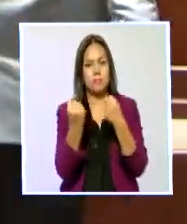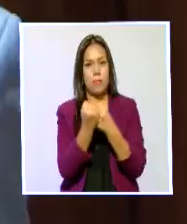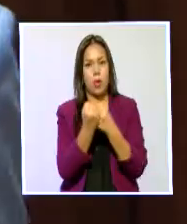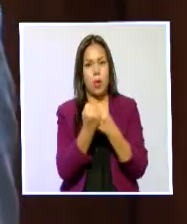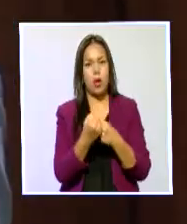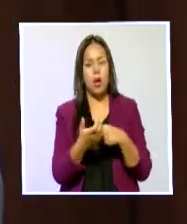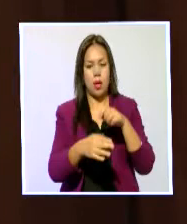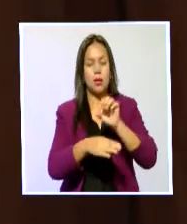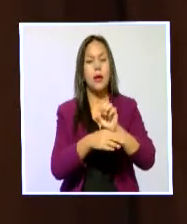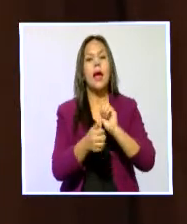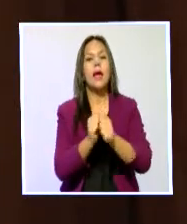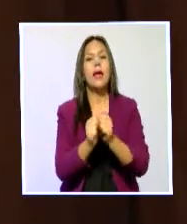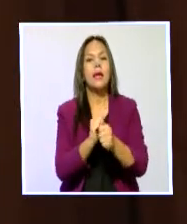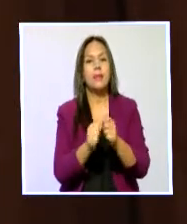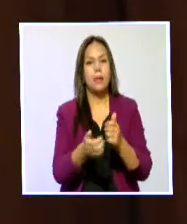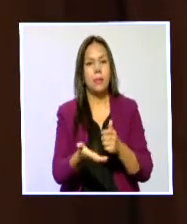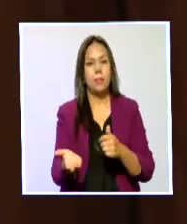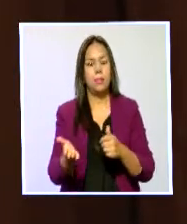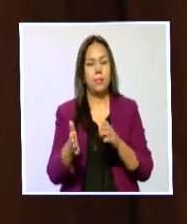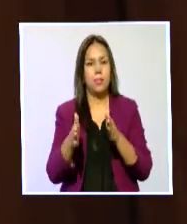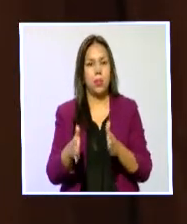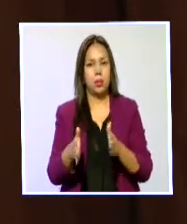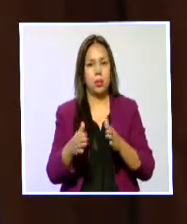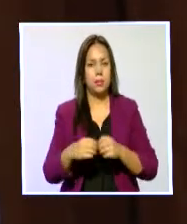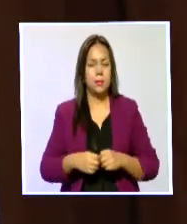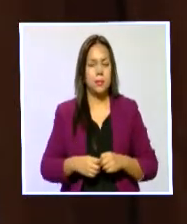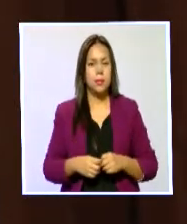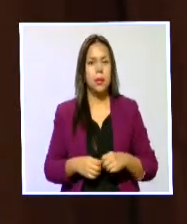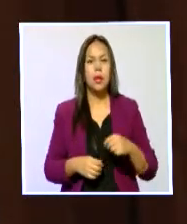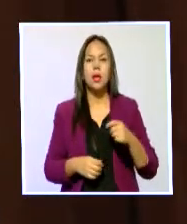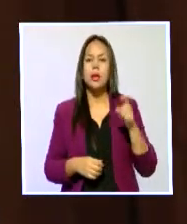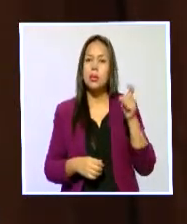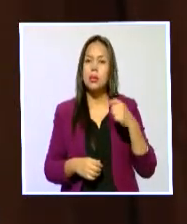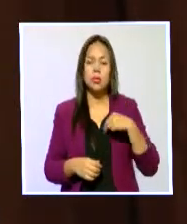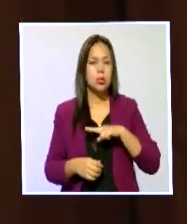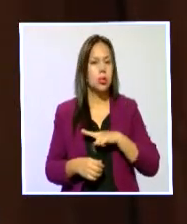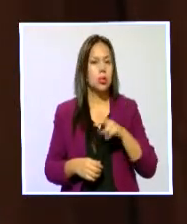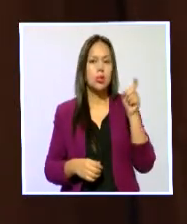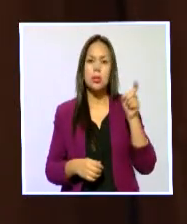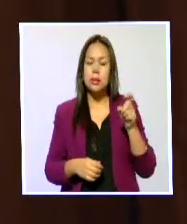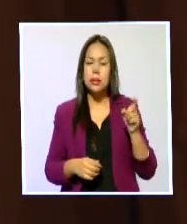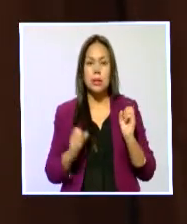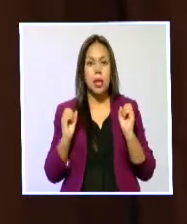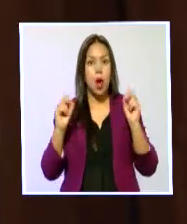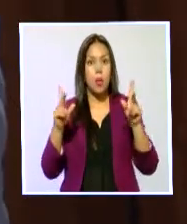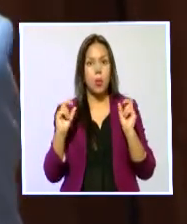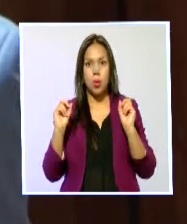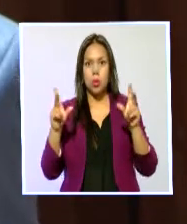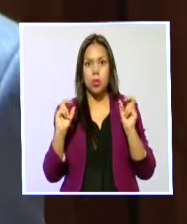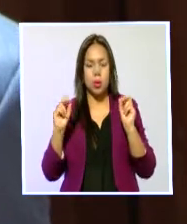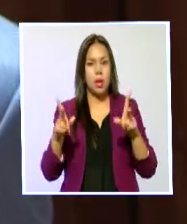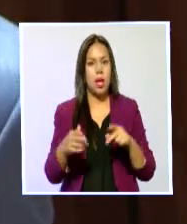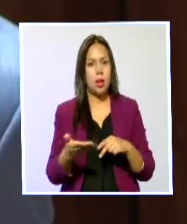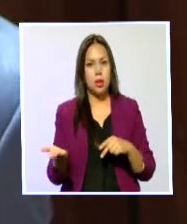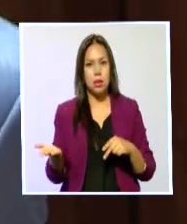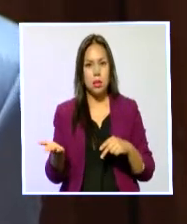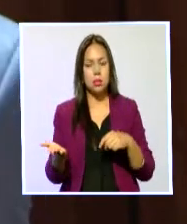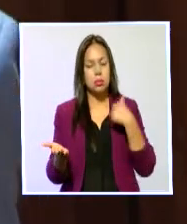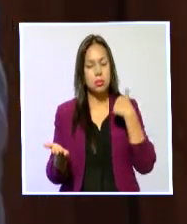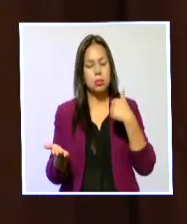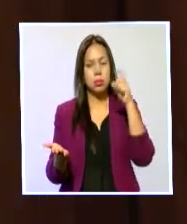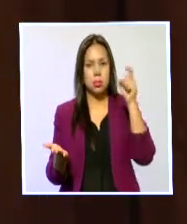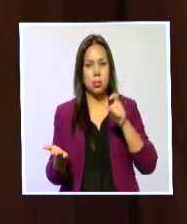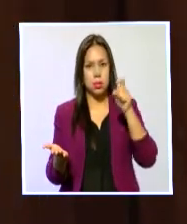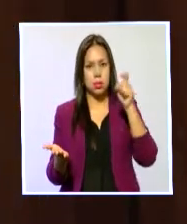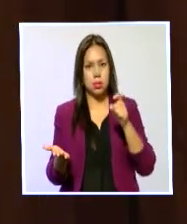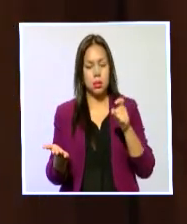deportista. Por eso la necesidad urgente de crear oportunidades para los deportistas. No pensemos en una ley de deportes